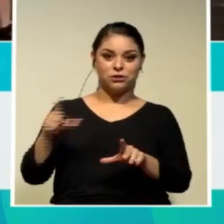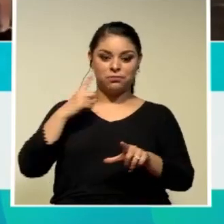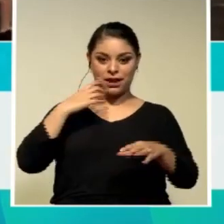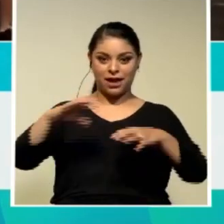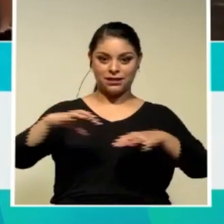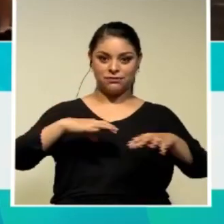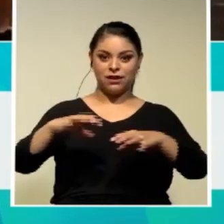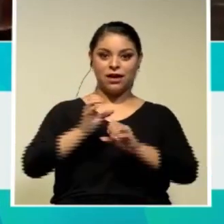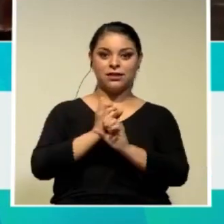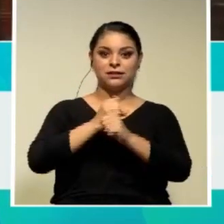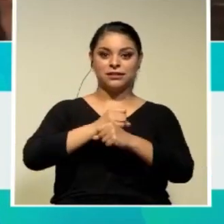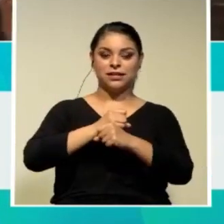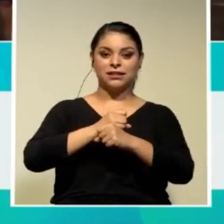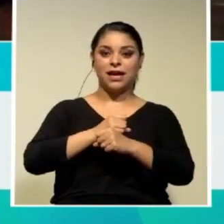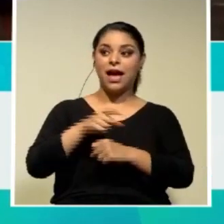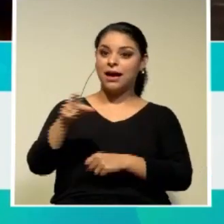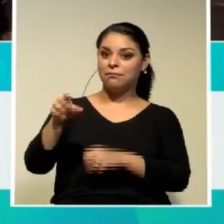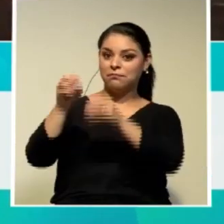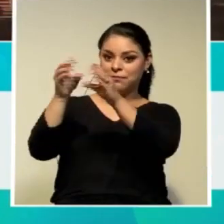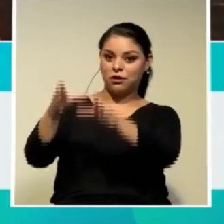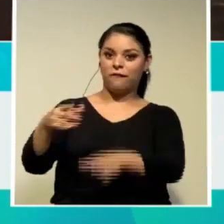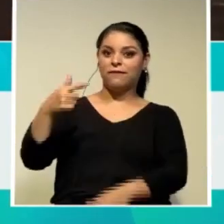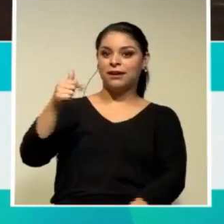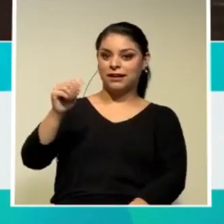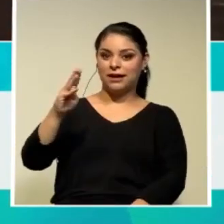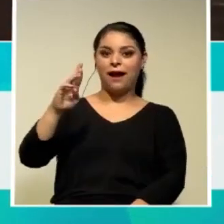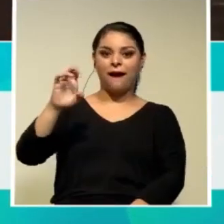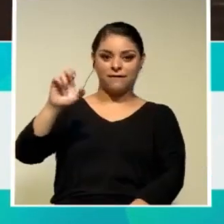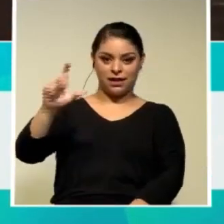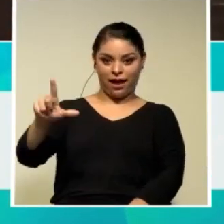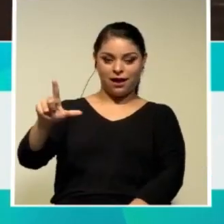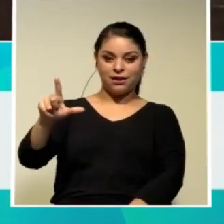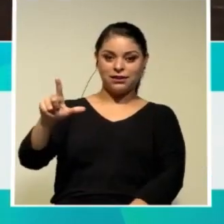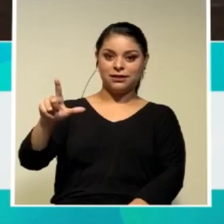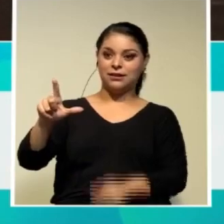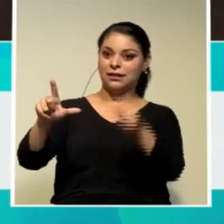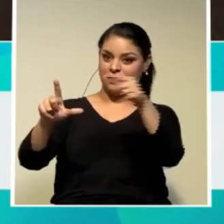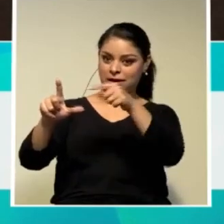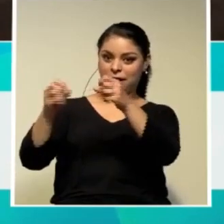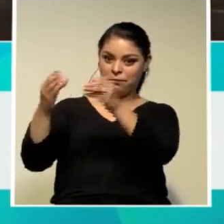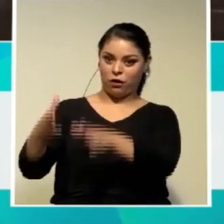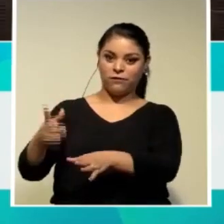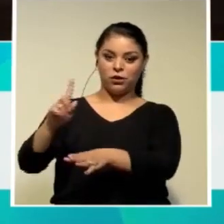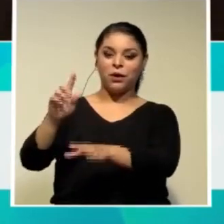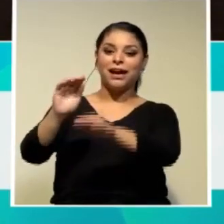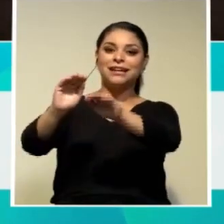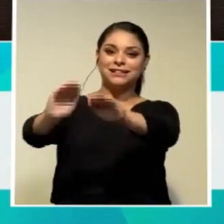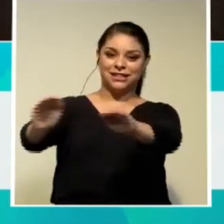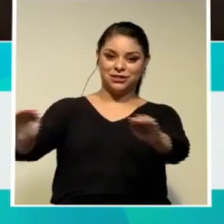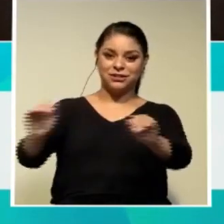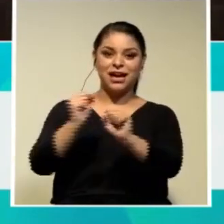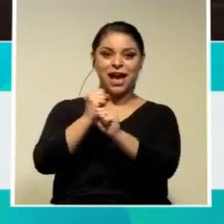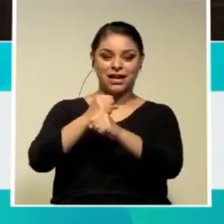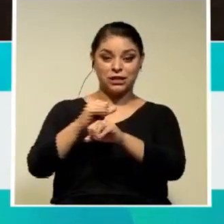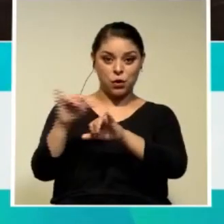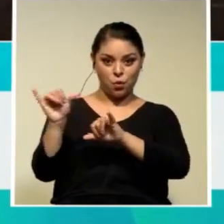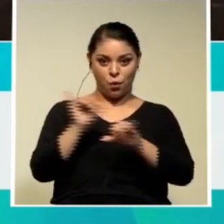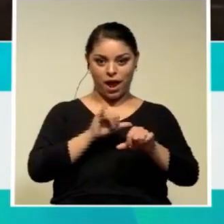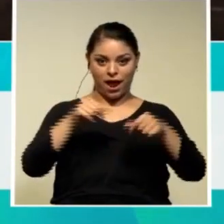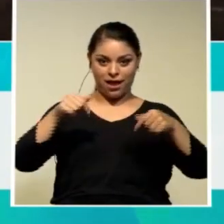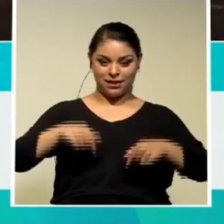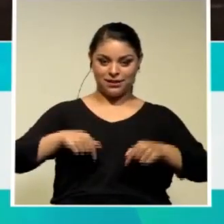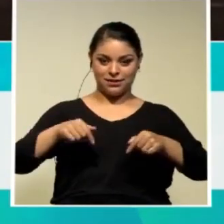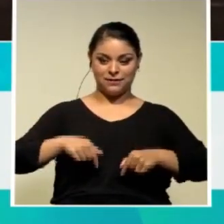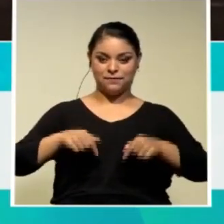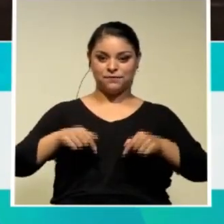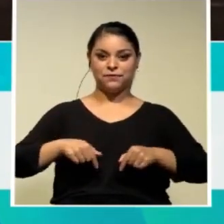Ah, Gabriel va a hacer todo lo que vamos a hacer nosotros. Sí, bueno, totalmente. Gabriel no, profe Gabriel no, son los niños y las niñas, ¿verdad? Que yo creo que él va a